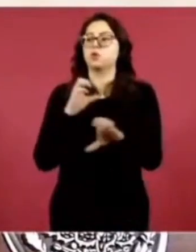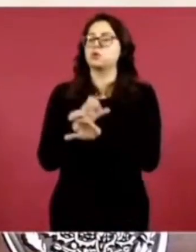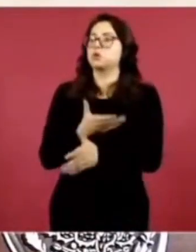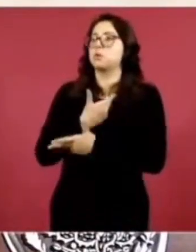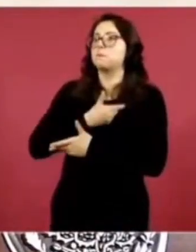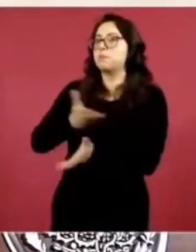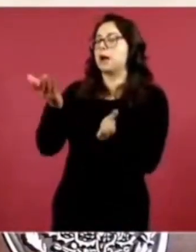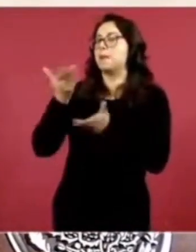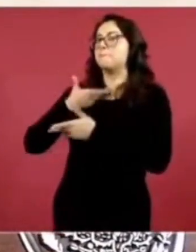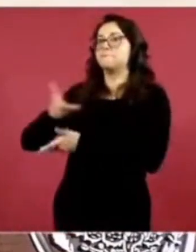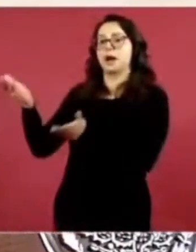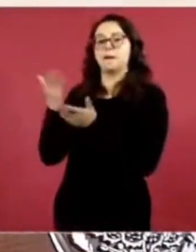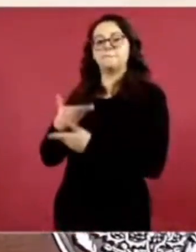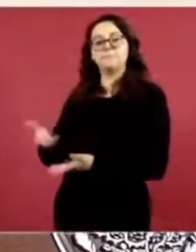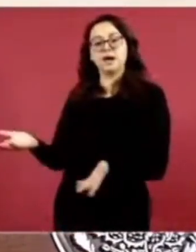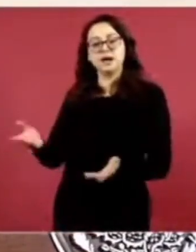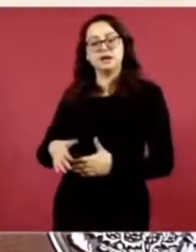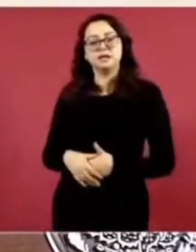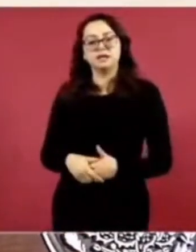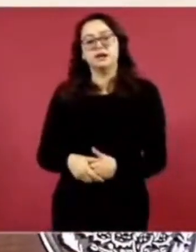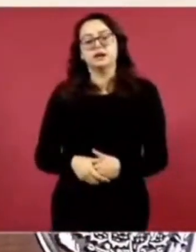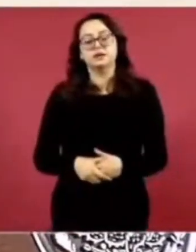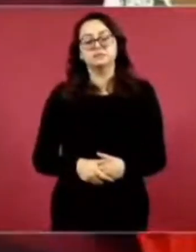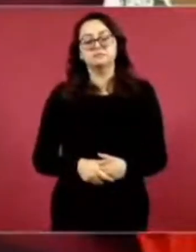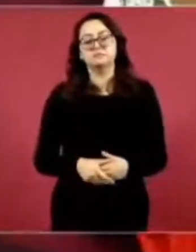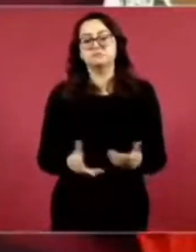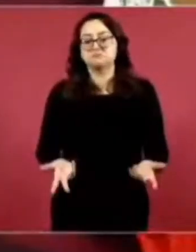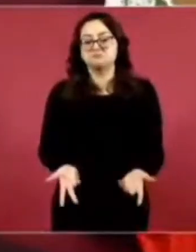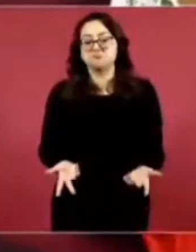y no son